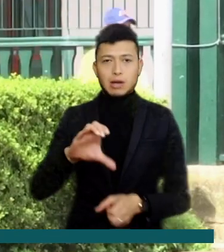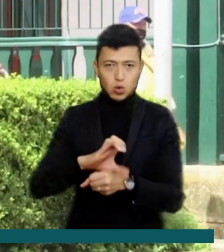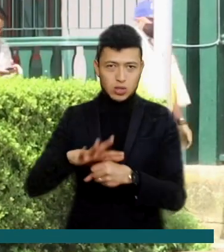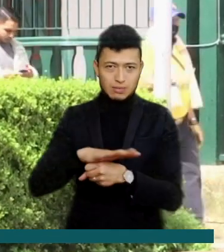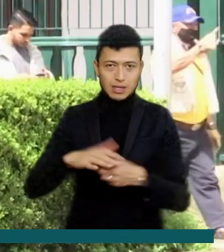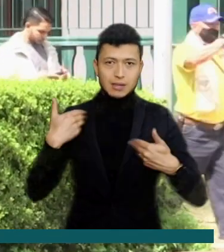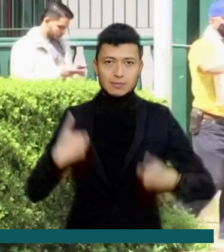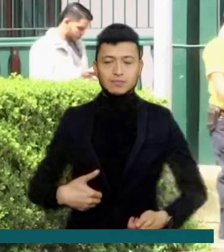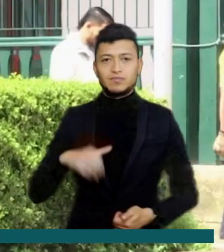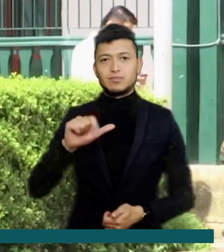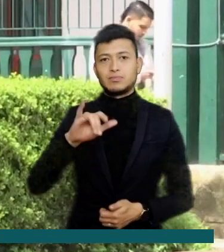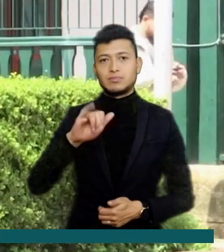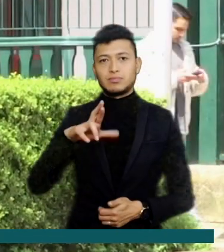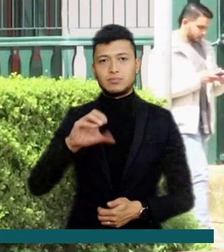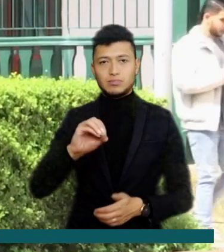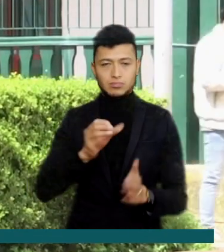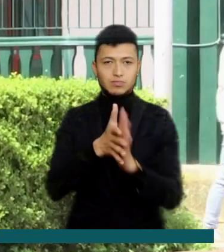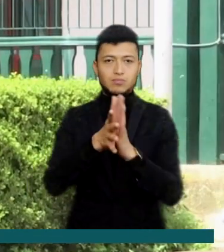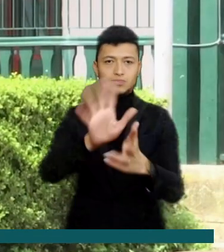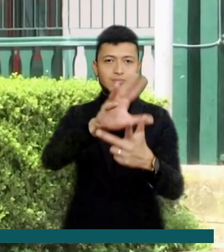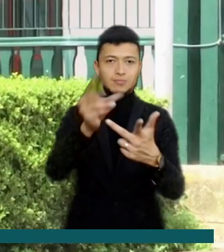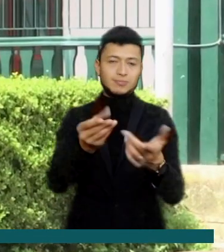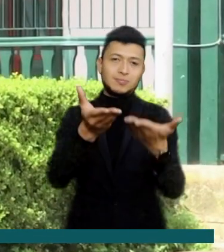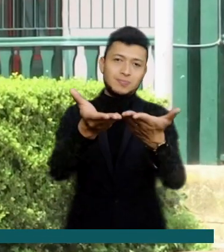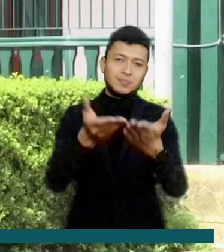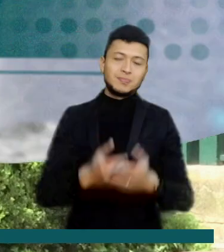Cundinamarca, Alejandro Mejía, para Enlace 13.